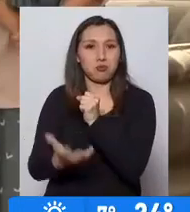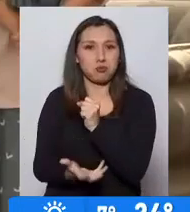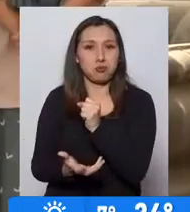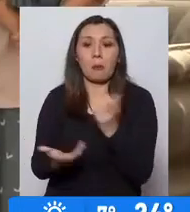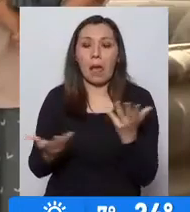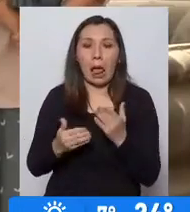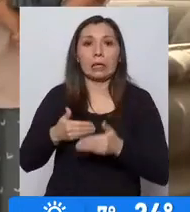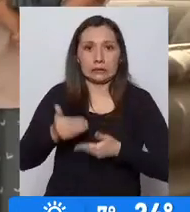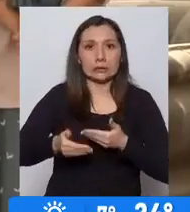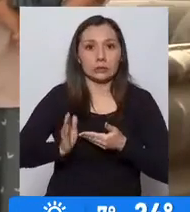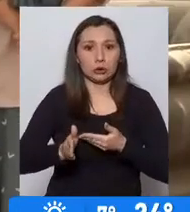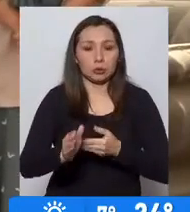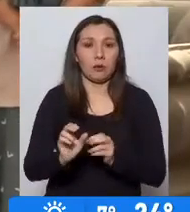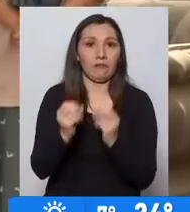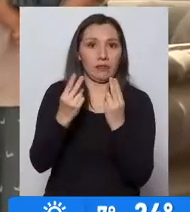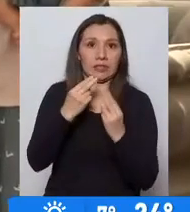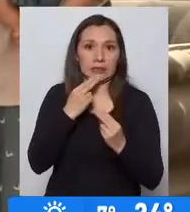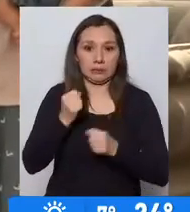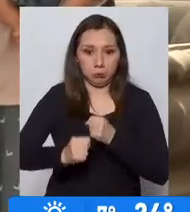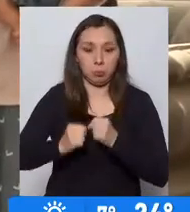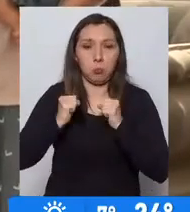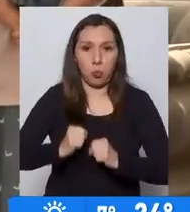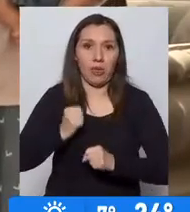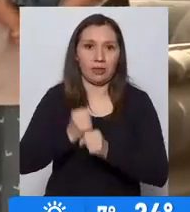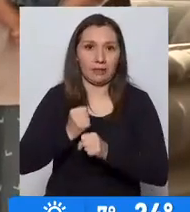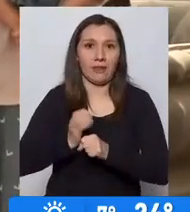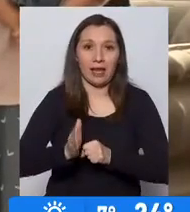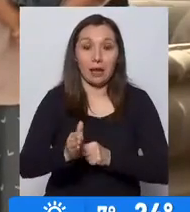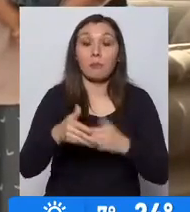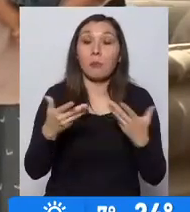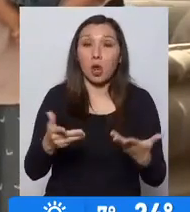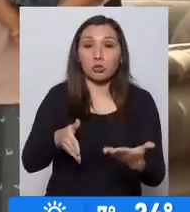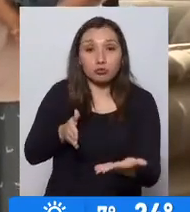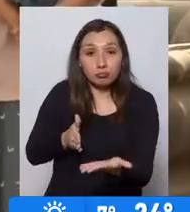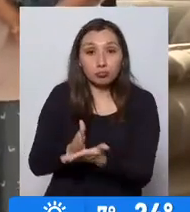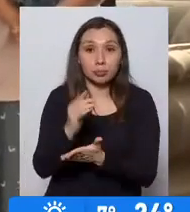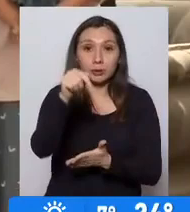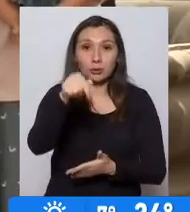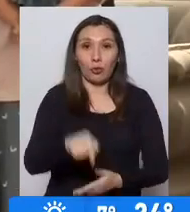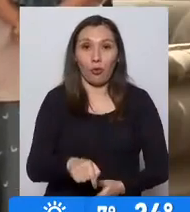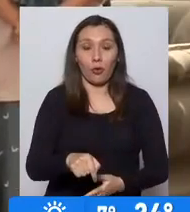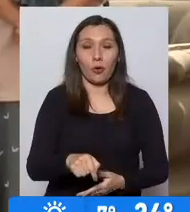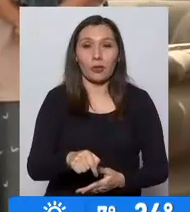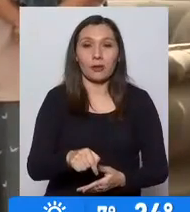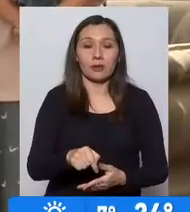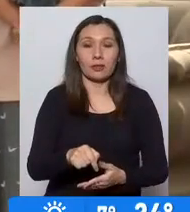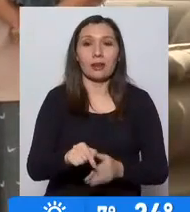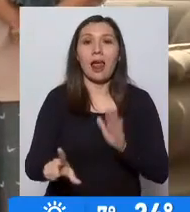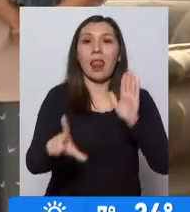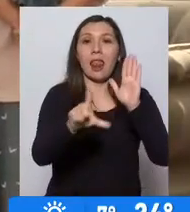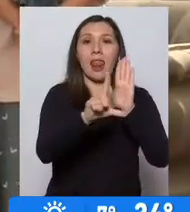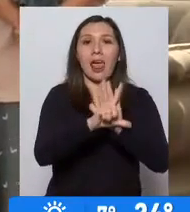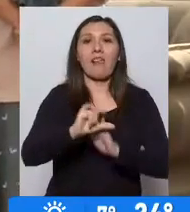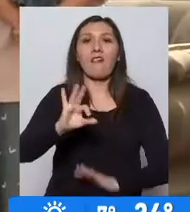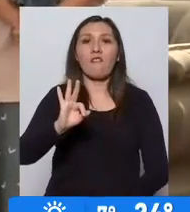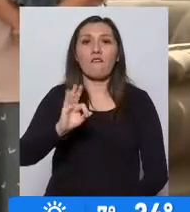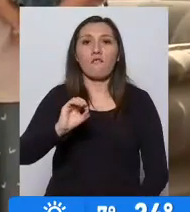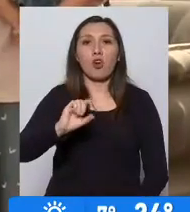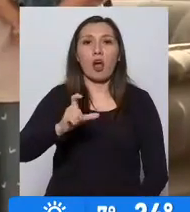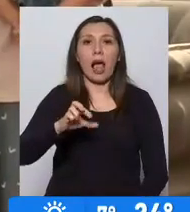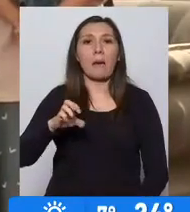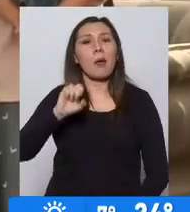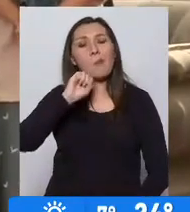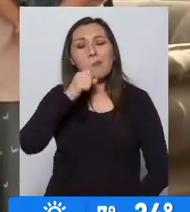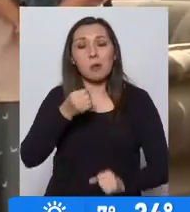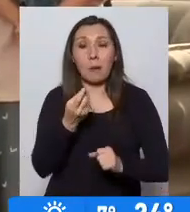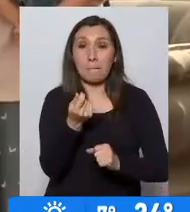para sobrevivir. Y por esa razón, hoy parte la ley FOGAPE que va a